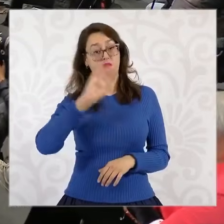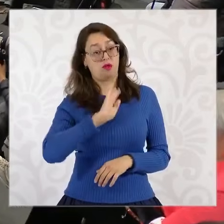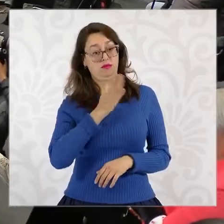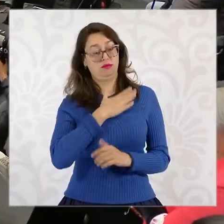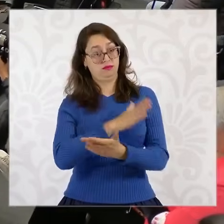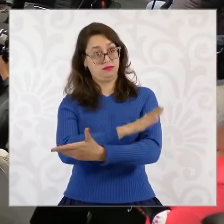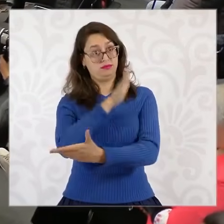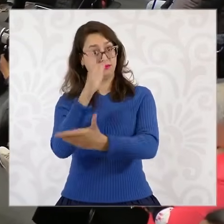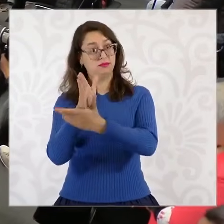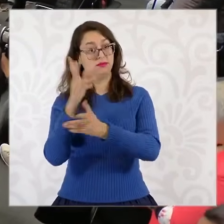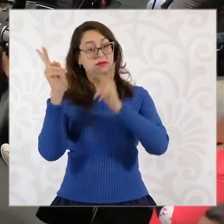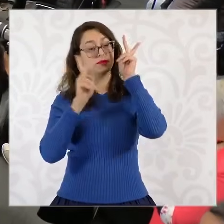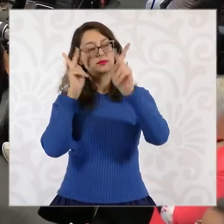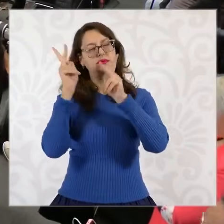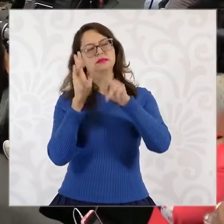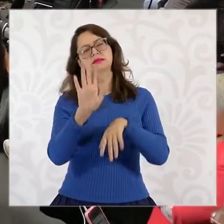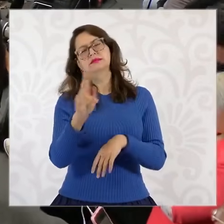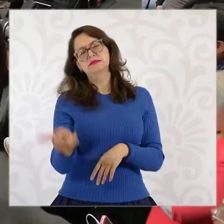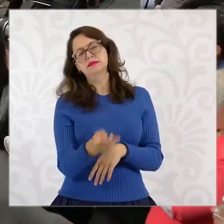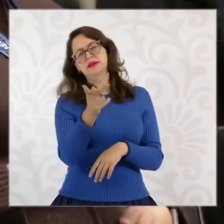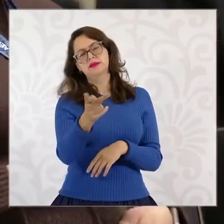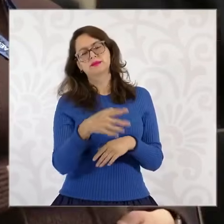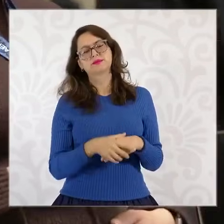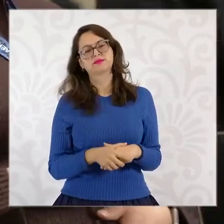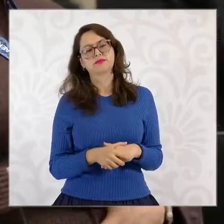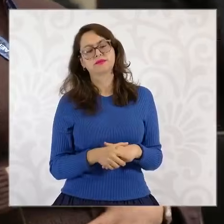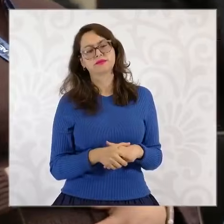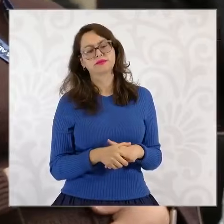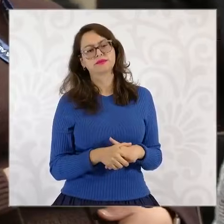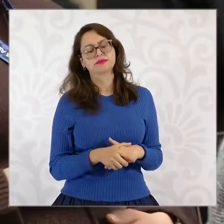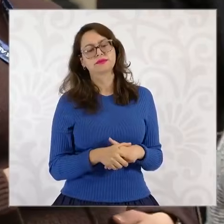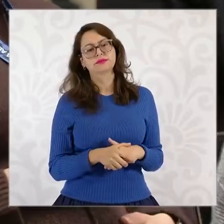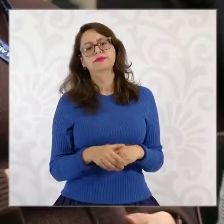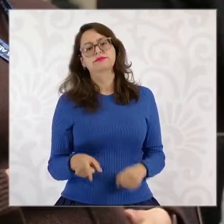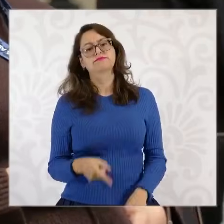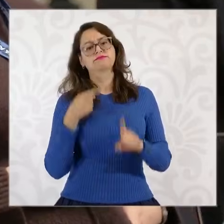una precisión. ¿Lleva algún mensaje también, más allá del de la paz,